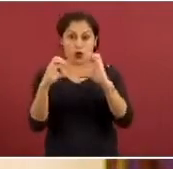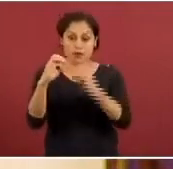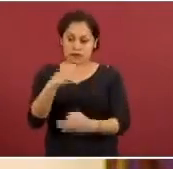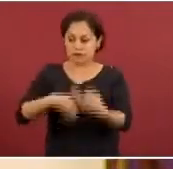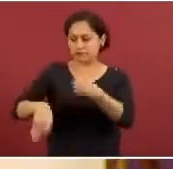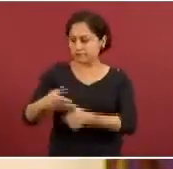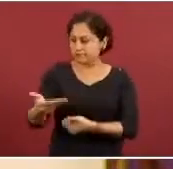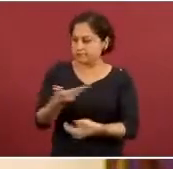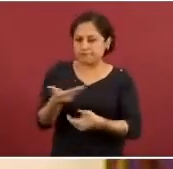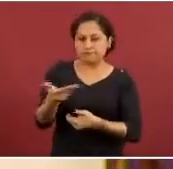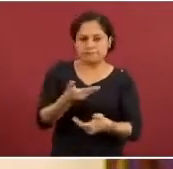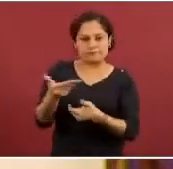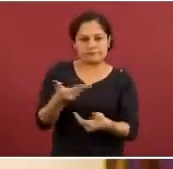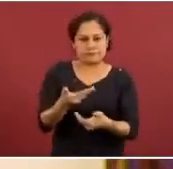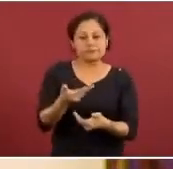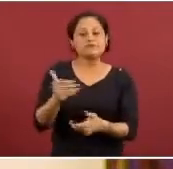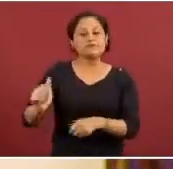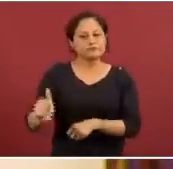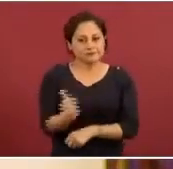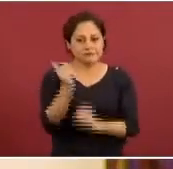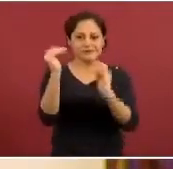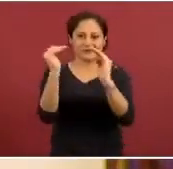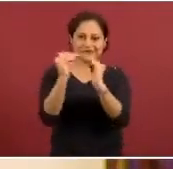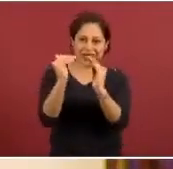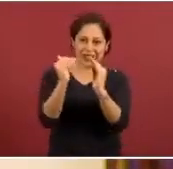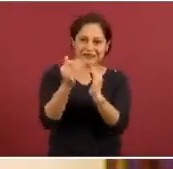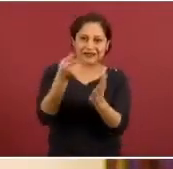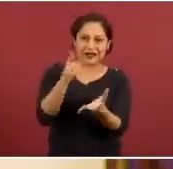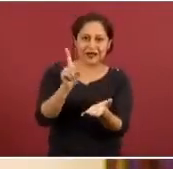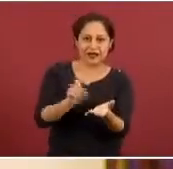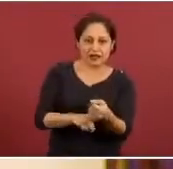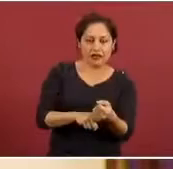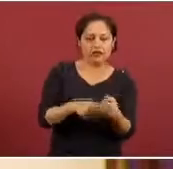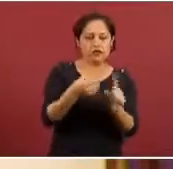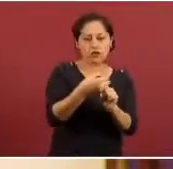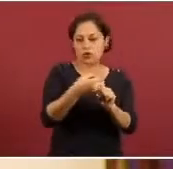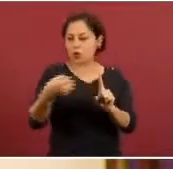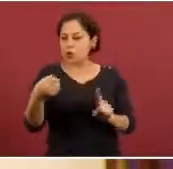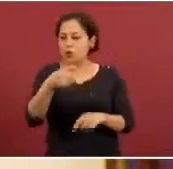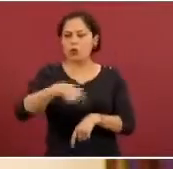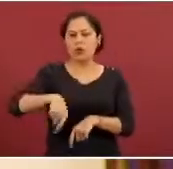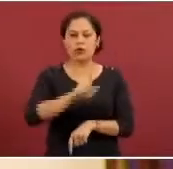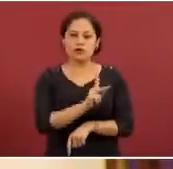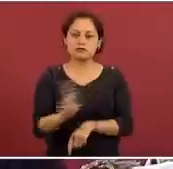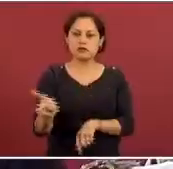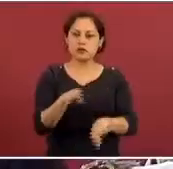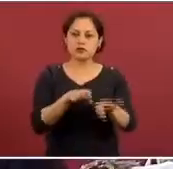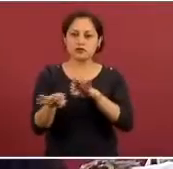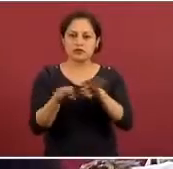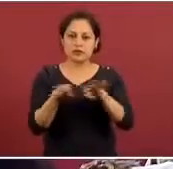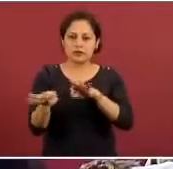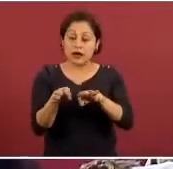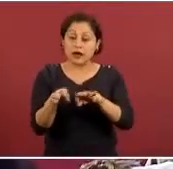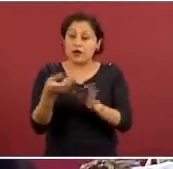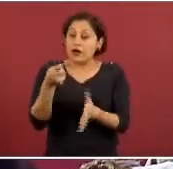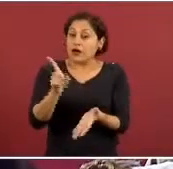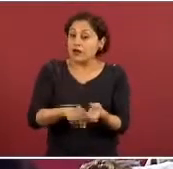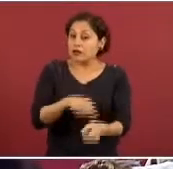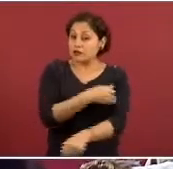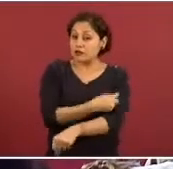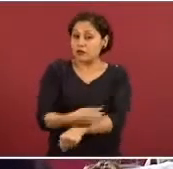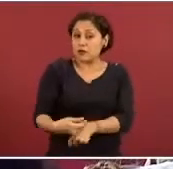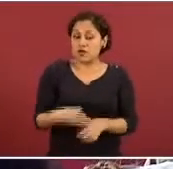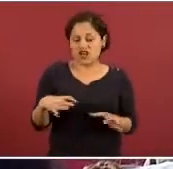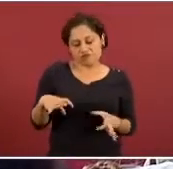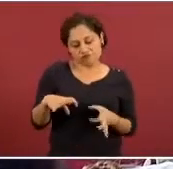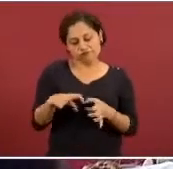el trabajo en casa, que podamos tener esa armonía interna y esa fuerza que tenemos los mexicanos